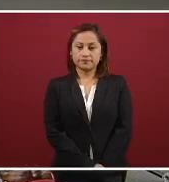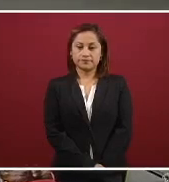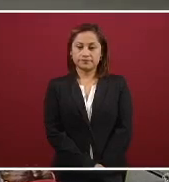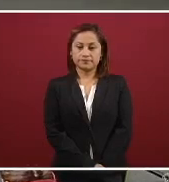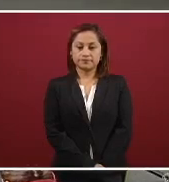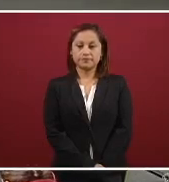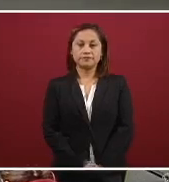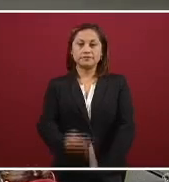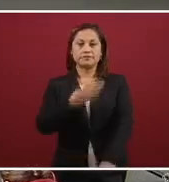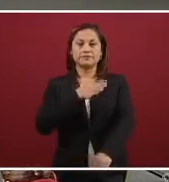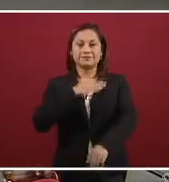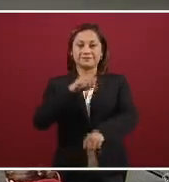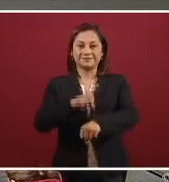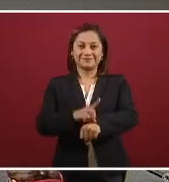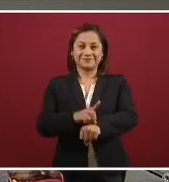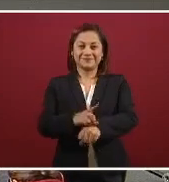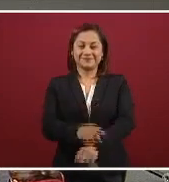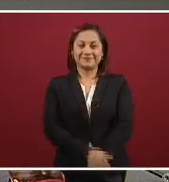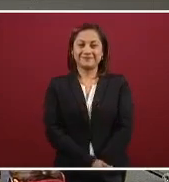Buenos días.